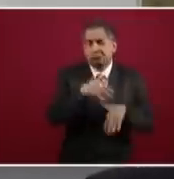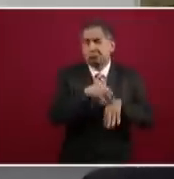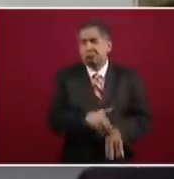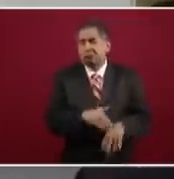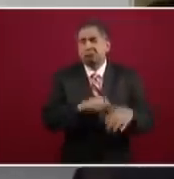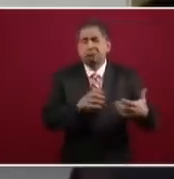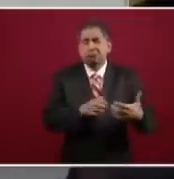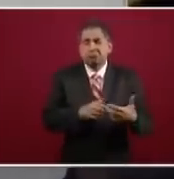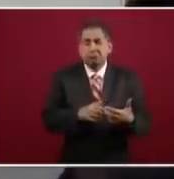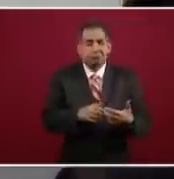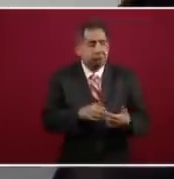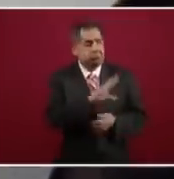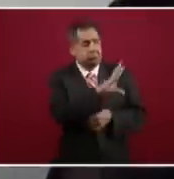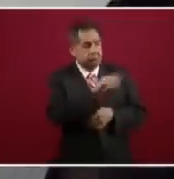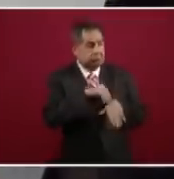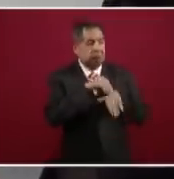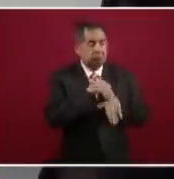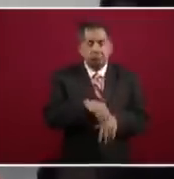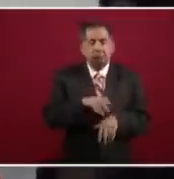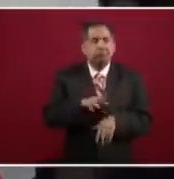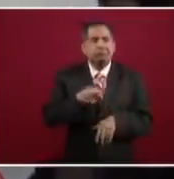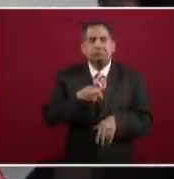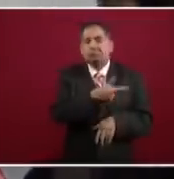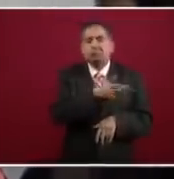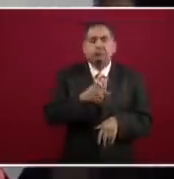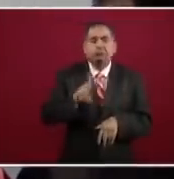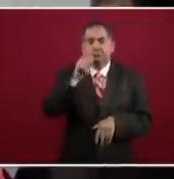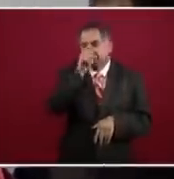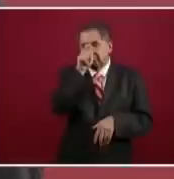a repetir como loros